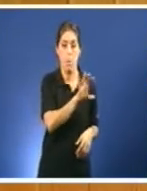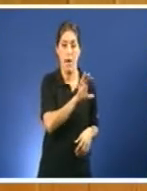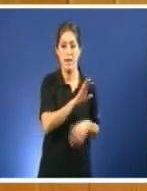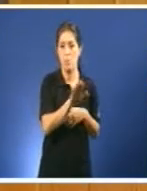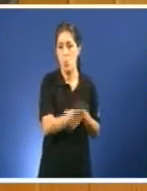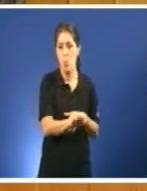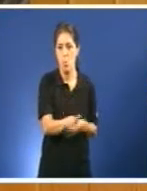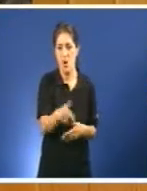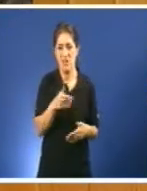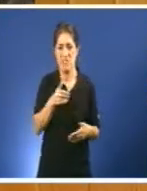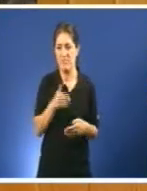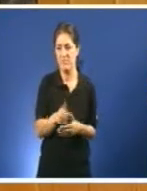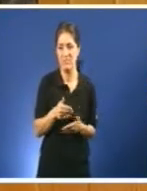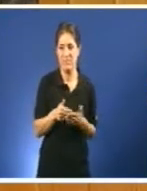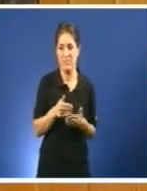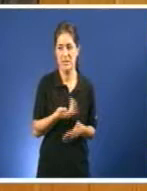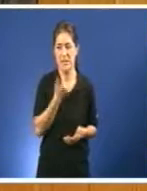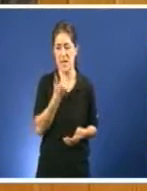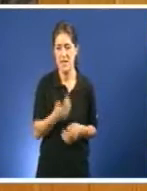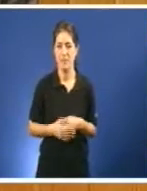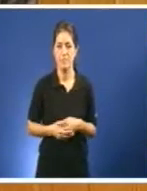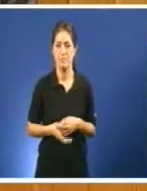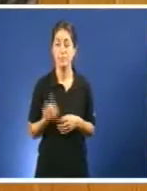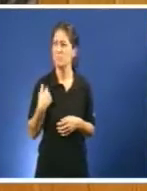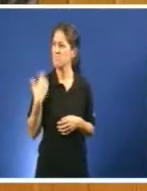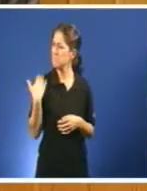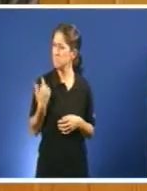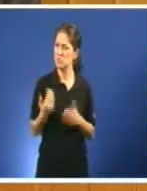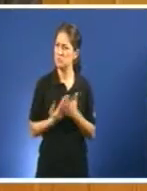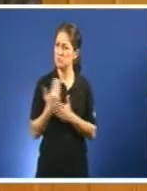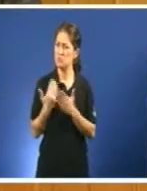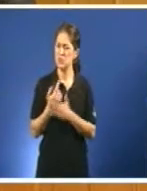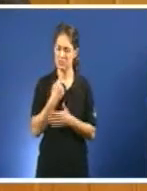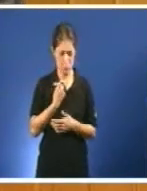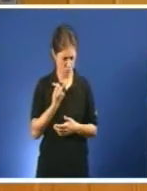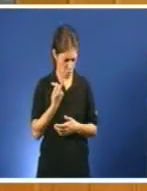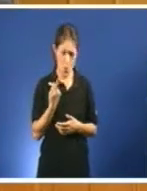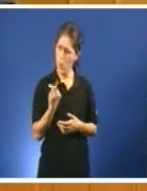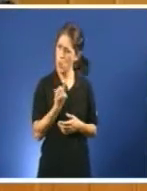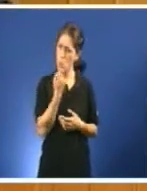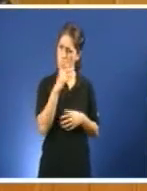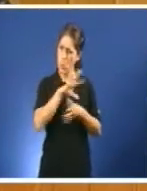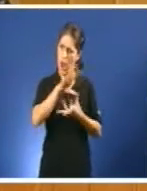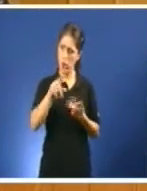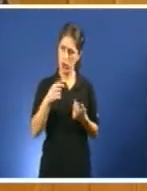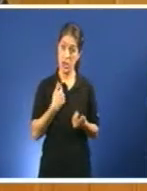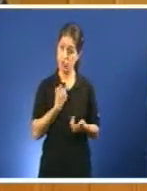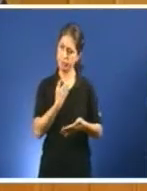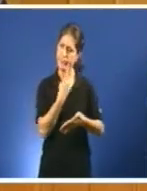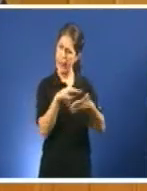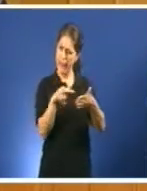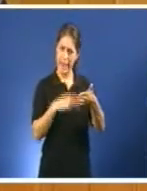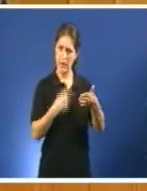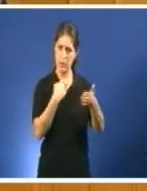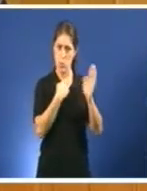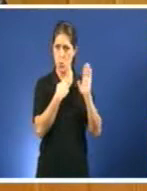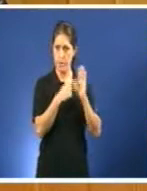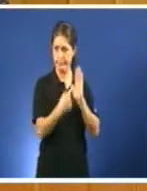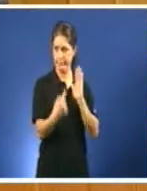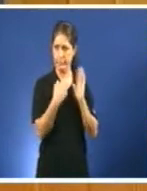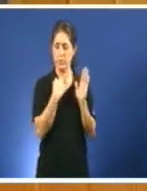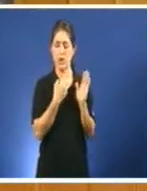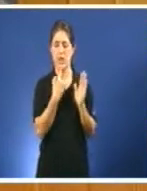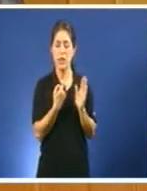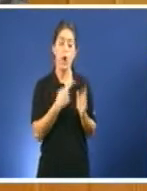Mire, estes días chamoume a atención unha noticia. Permítame que a lea textualmente.